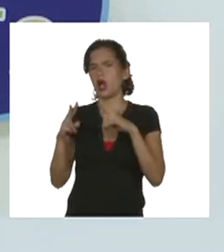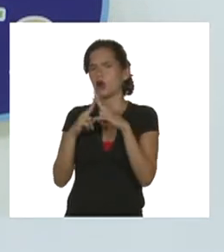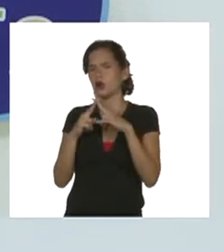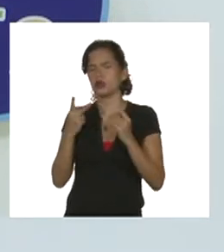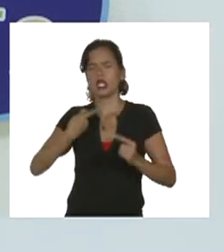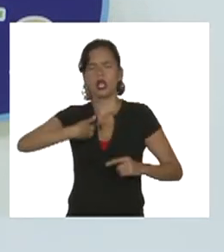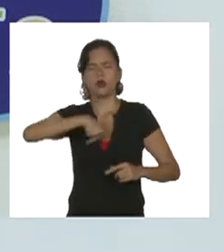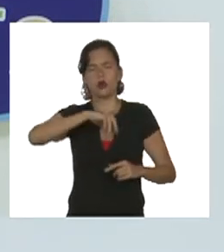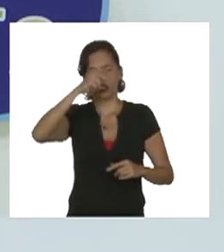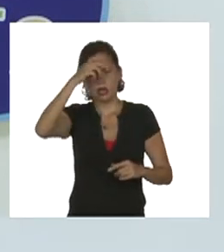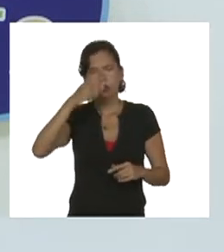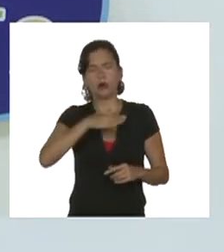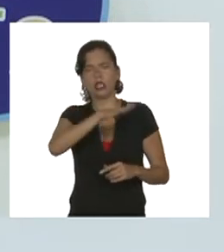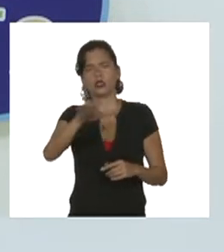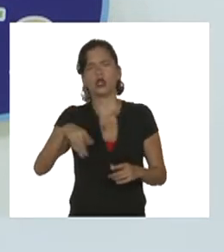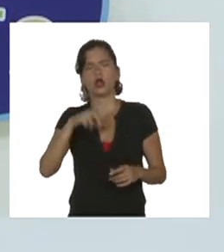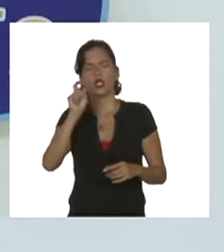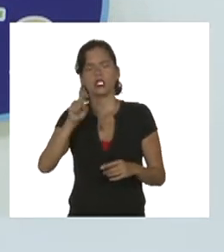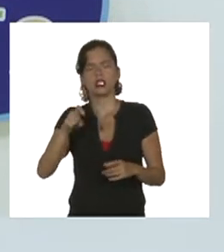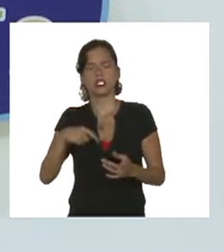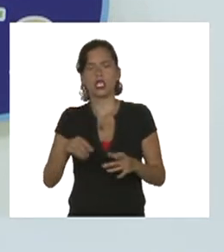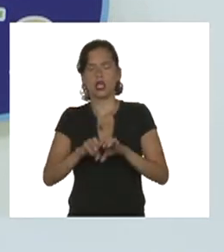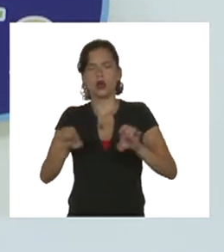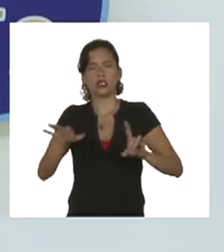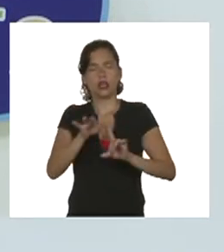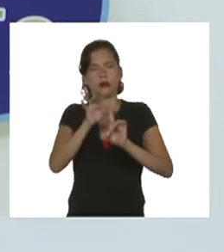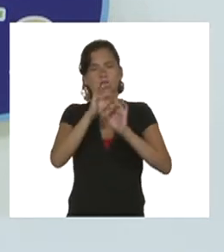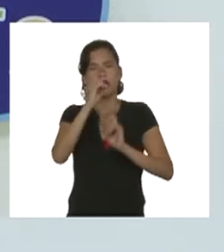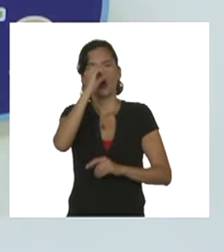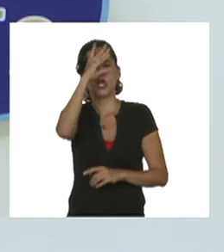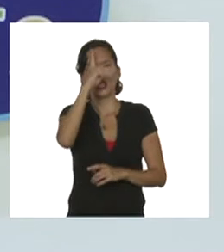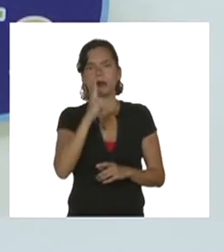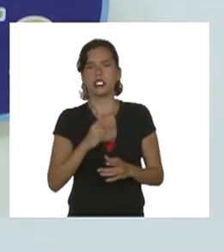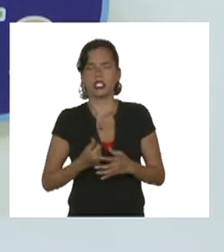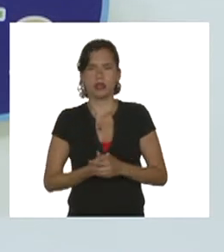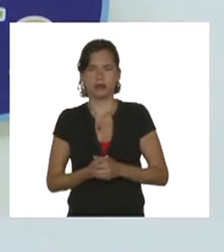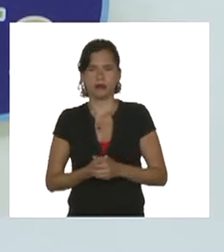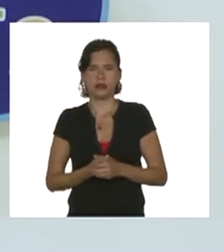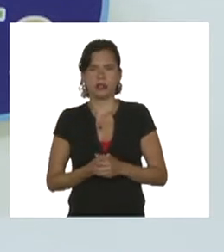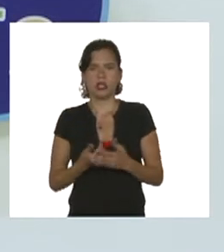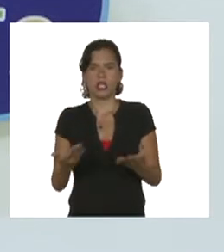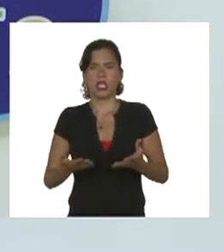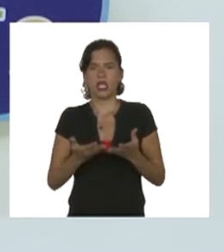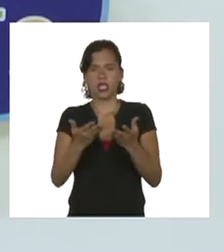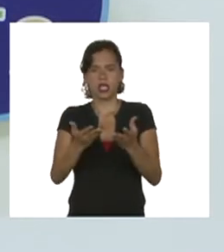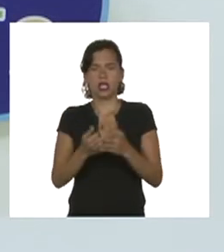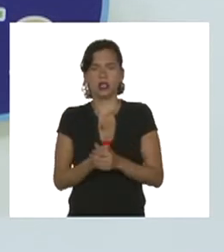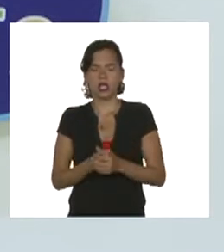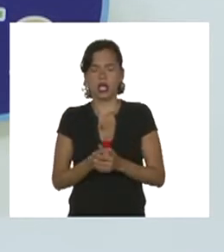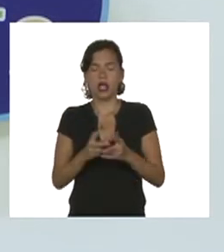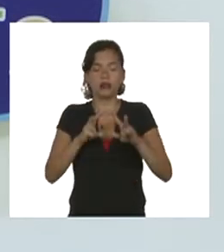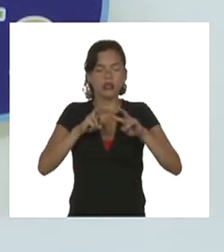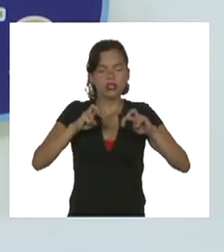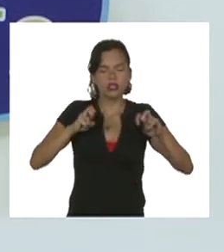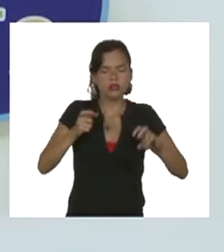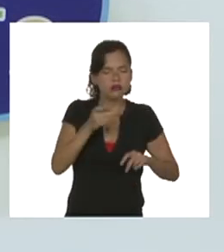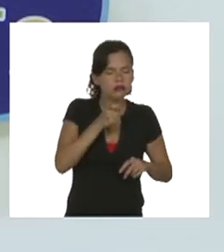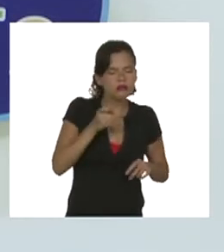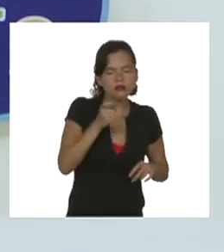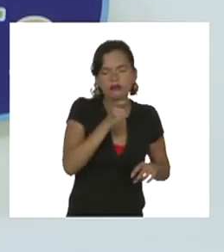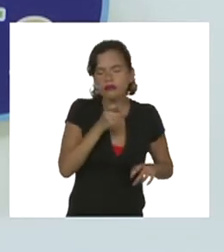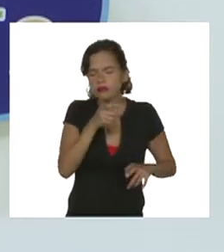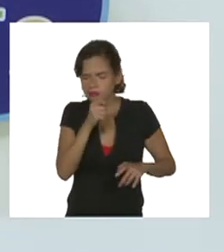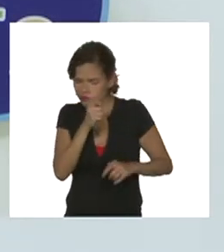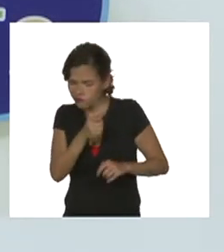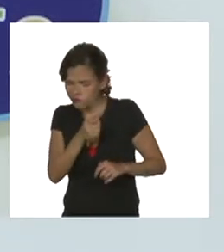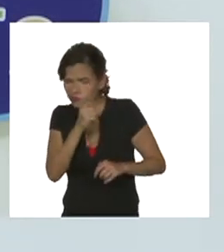nuestra población con necesidades educativas especiales y o con discapacidad, que permitiéndoles la exploración, el poder